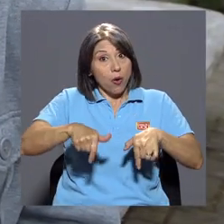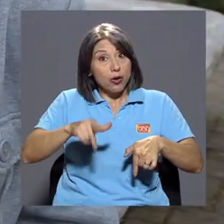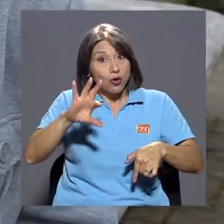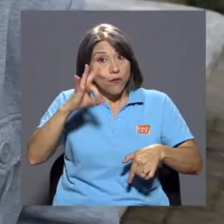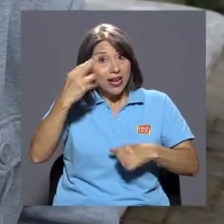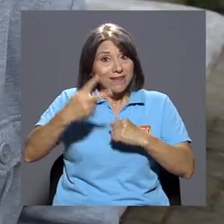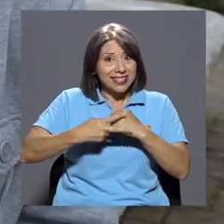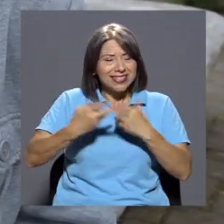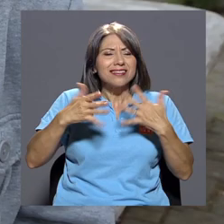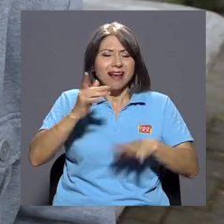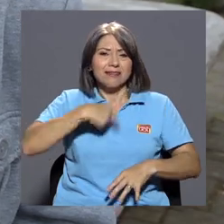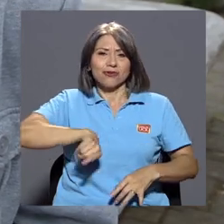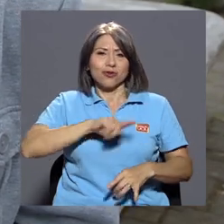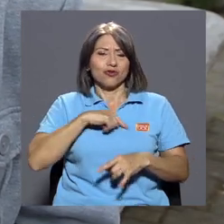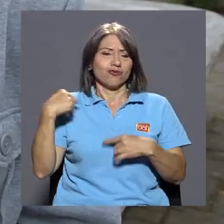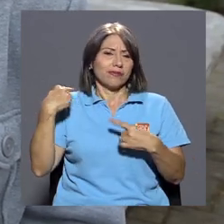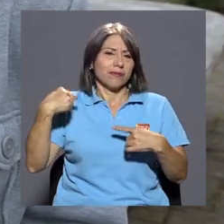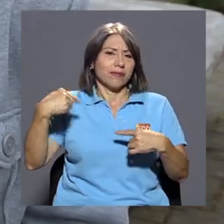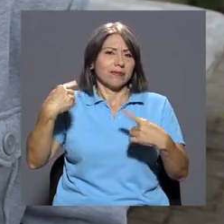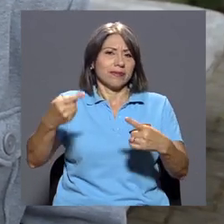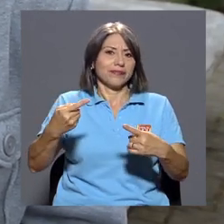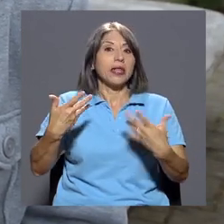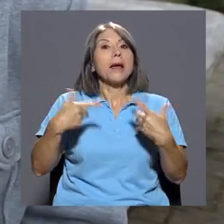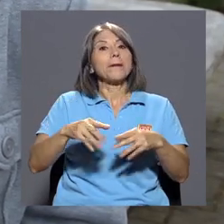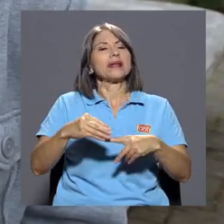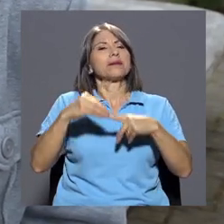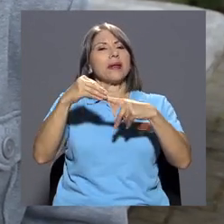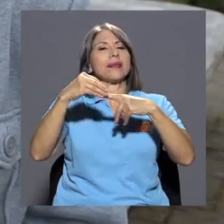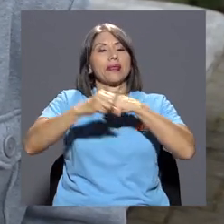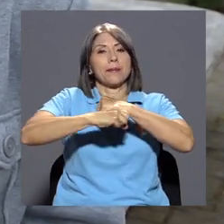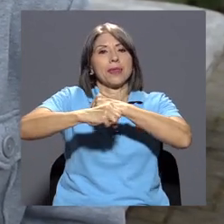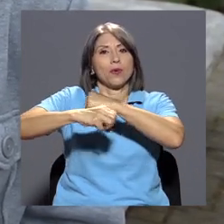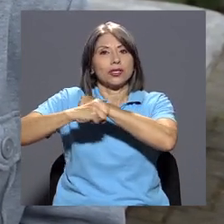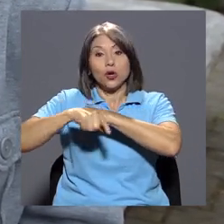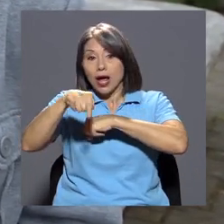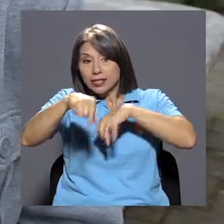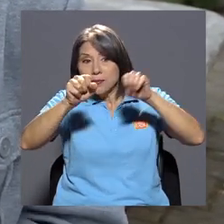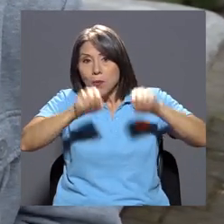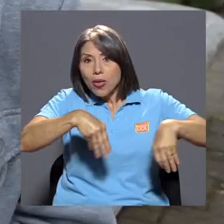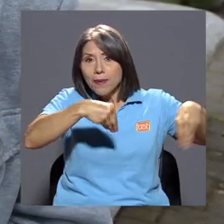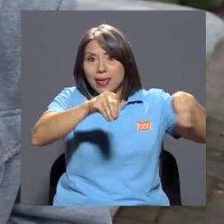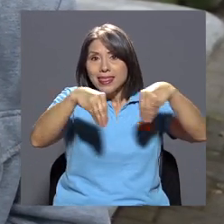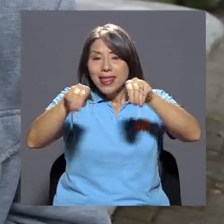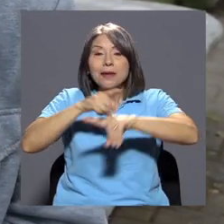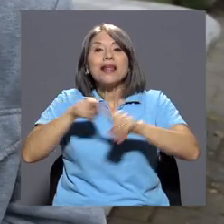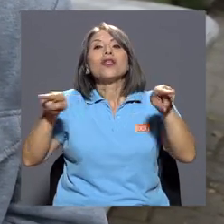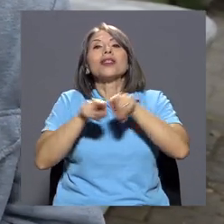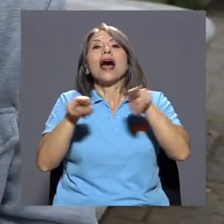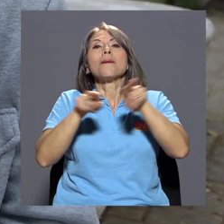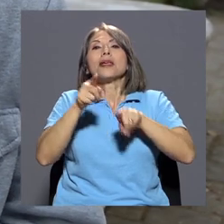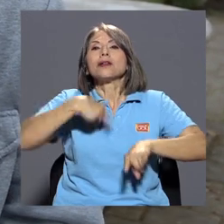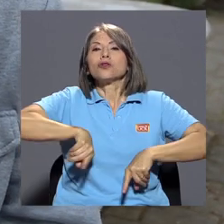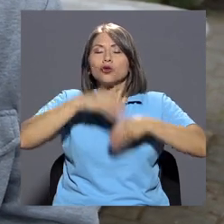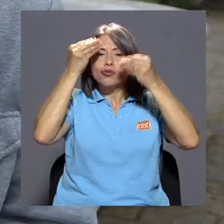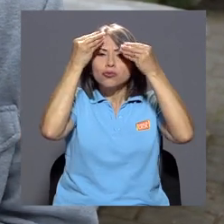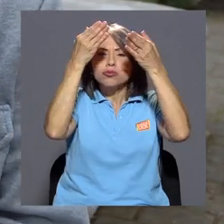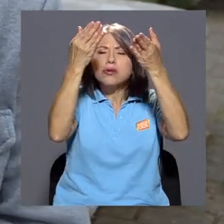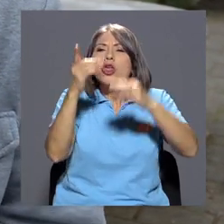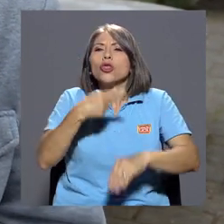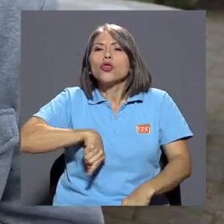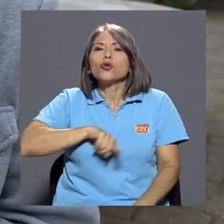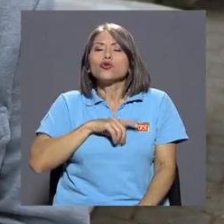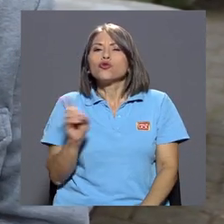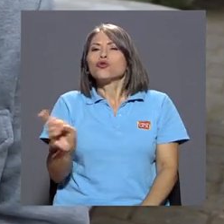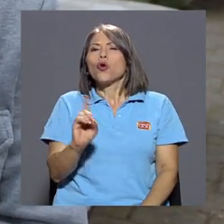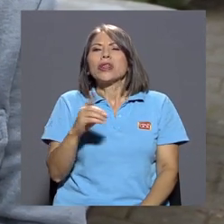estamos participando ya hace varios años acá, y es la divulgación principalmente. Se pueden vender productos, pero también es la divulgación de dónde estamos, qué estamos haciendo. Y muchos